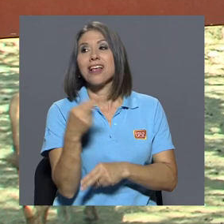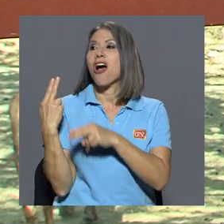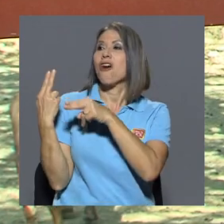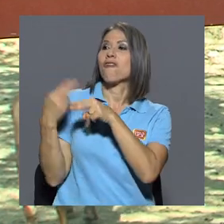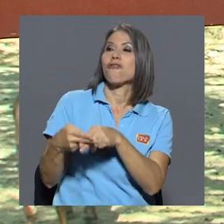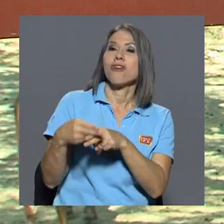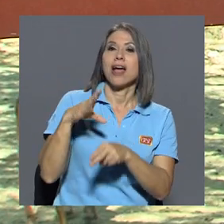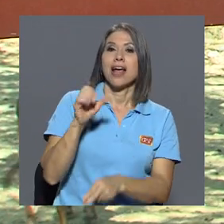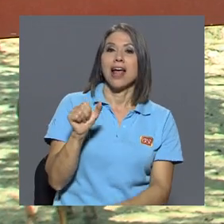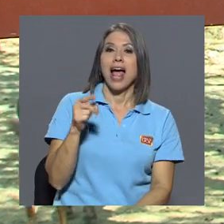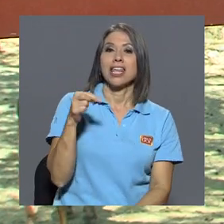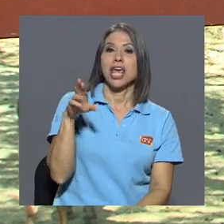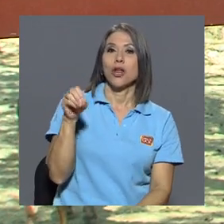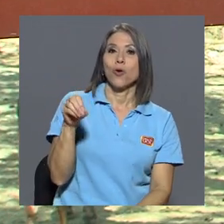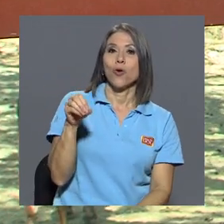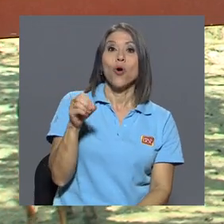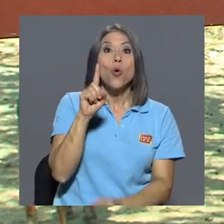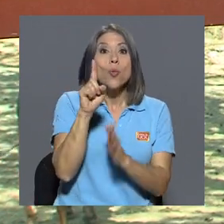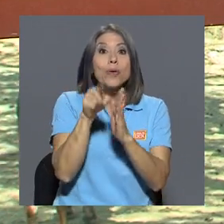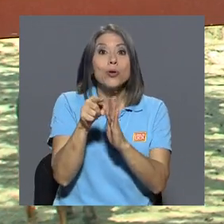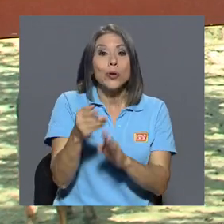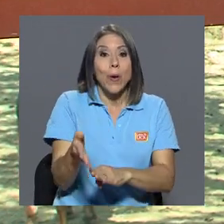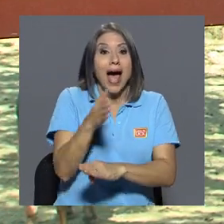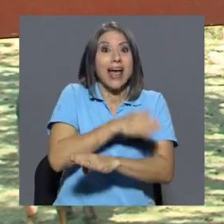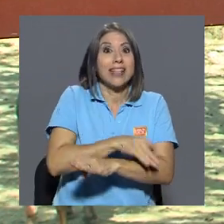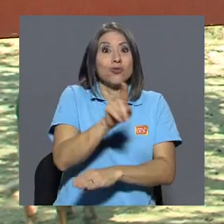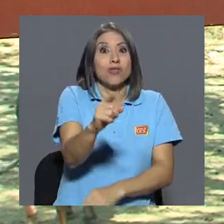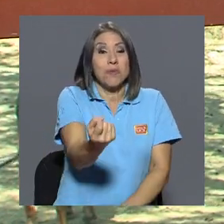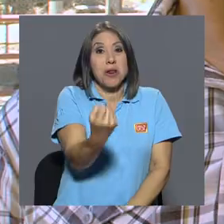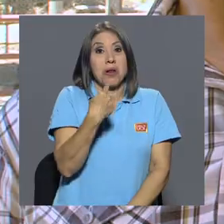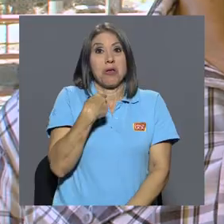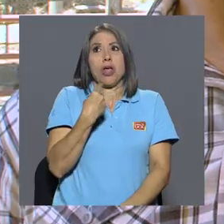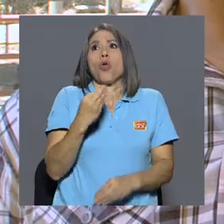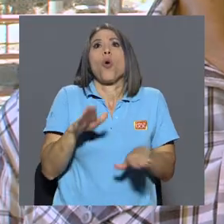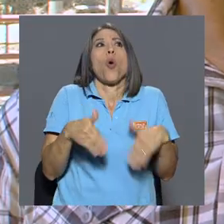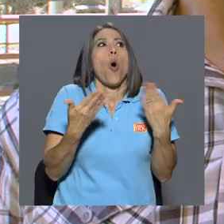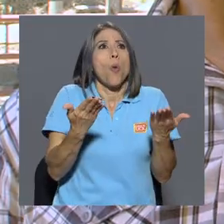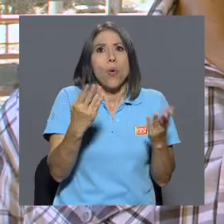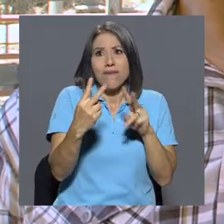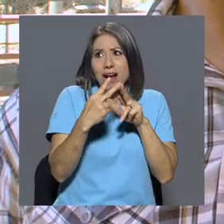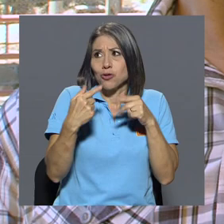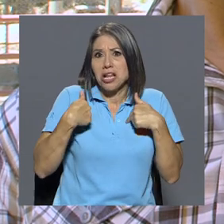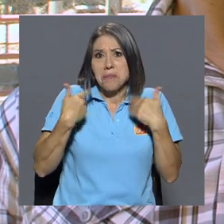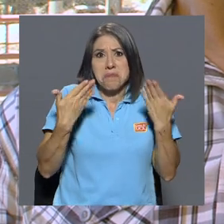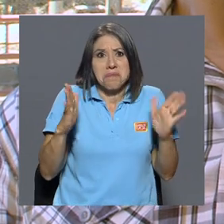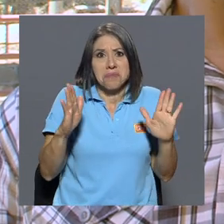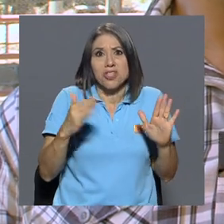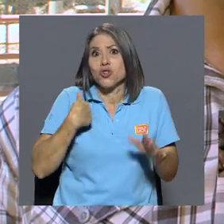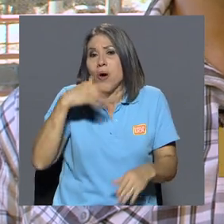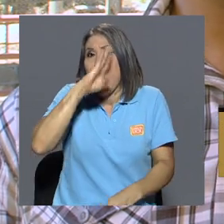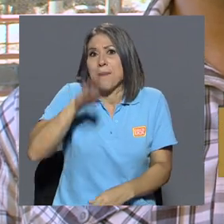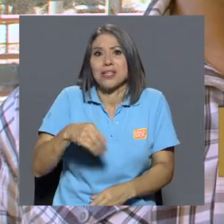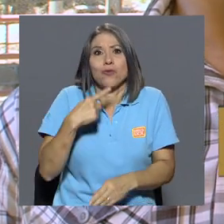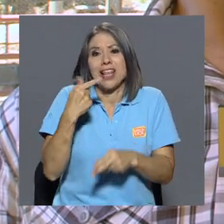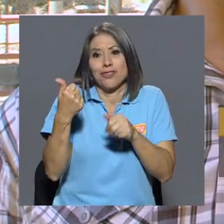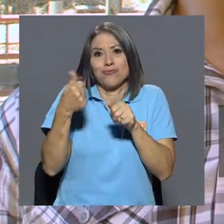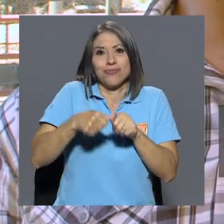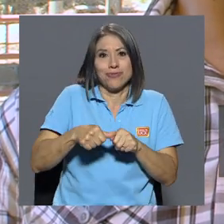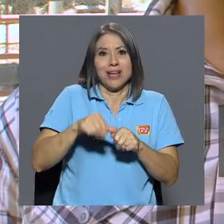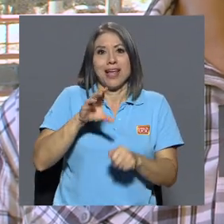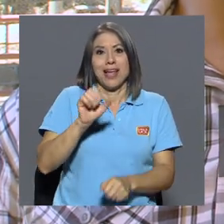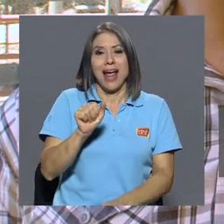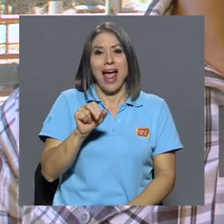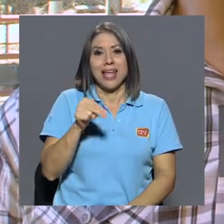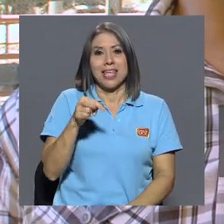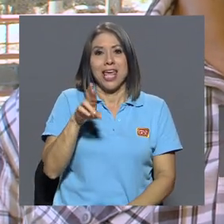me hubiera preguntado un minuto antes cómo me iba a conocer Costa Rica y más allá, jamás le hubiera dicho que como cañero. ¿Y cuándo se le ocurre